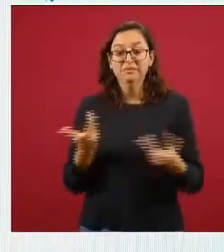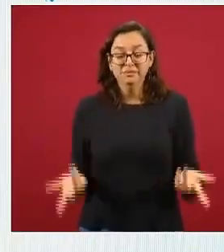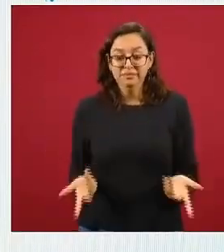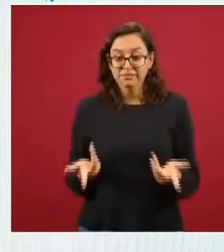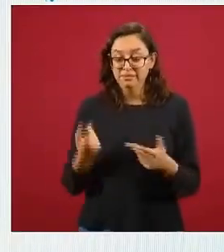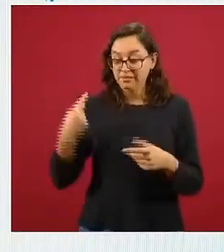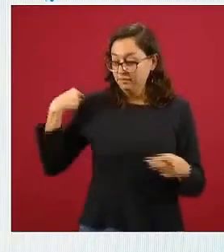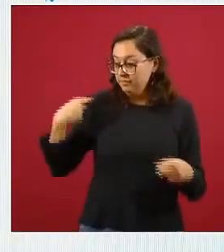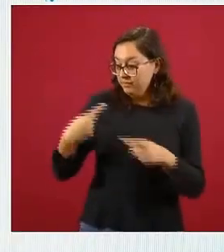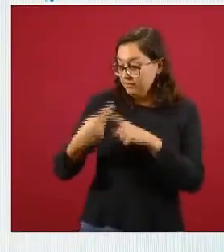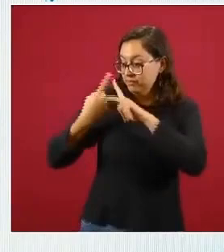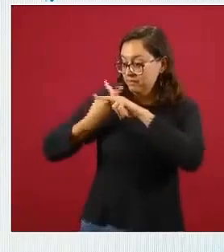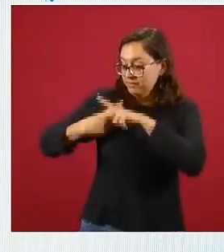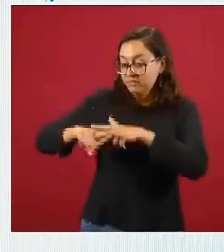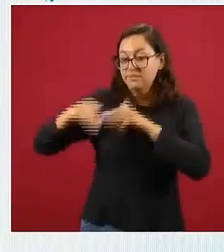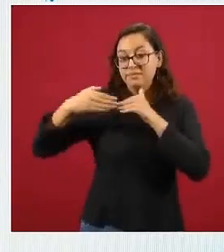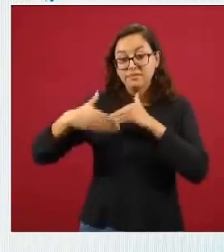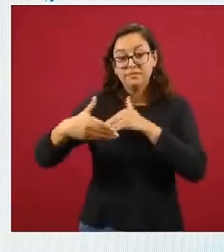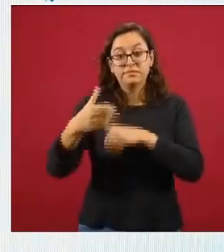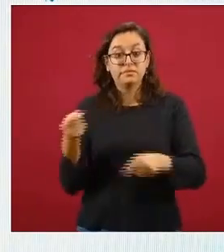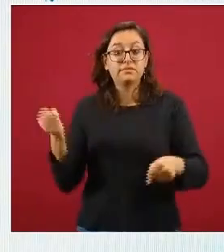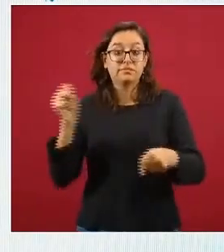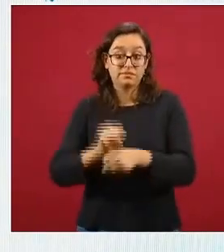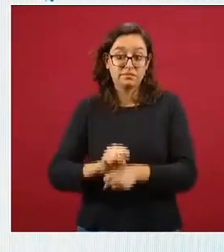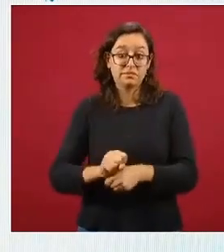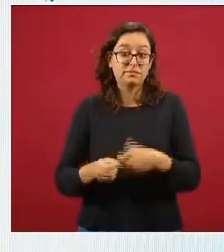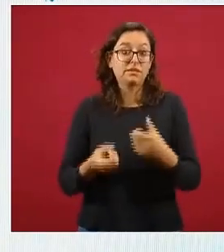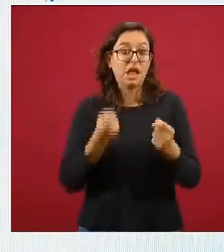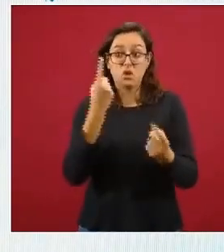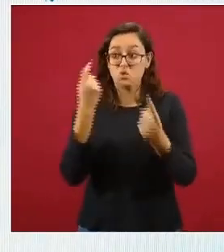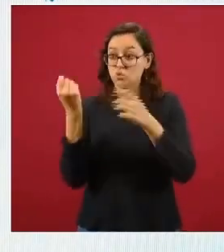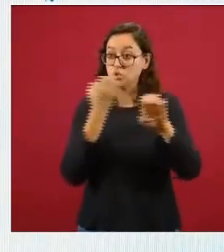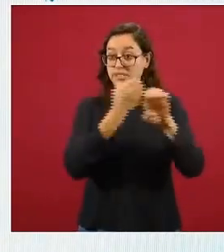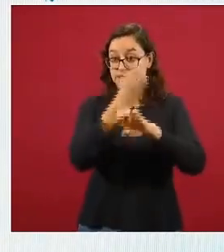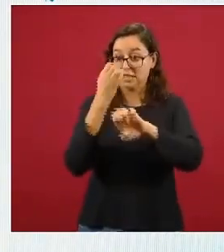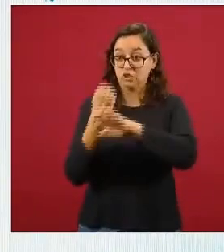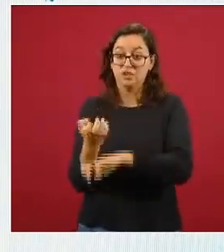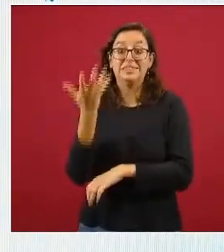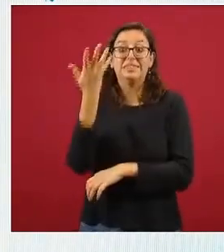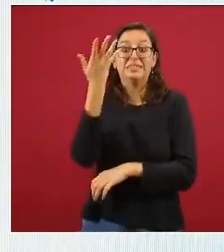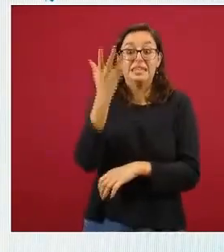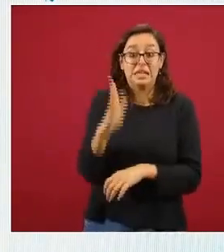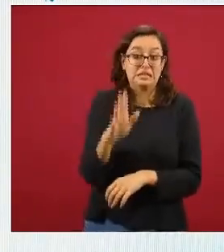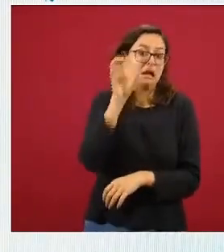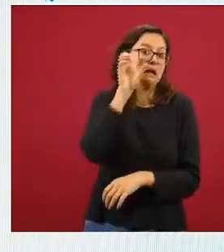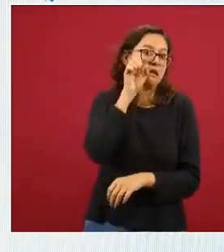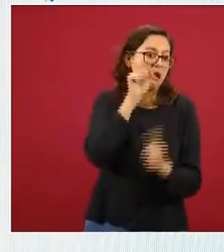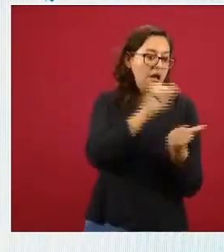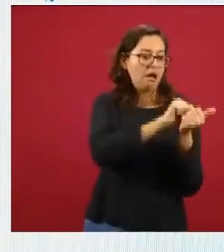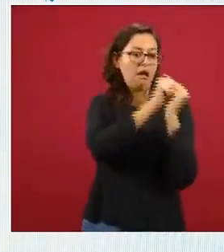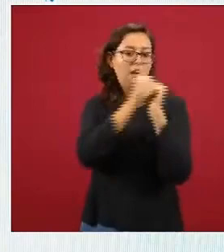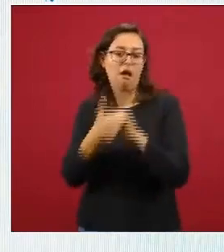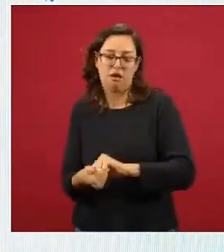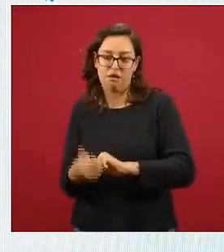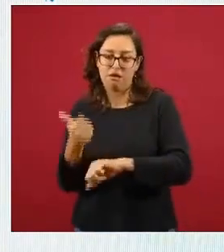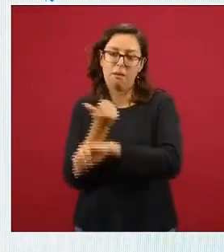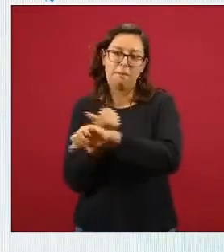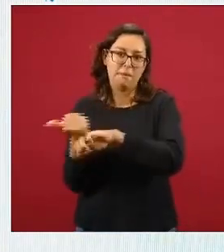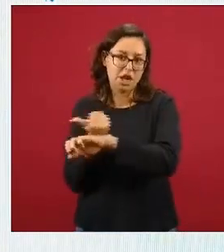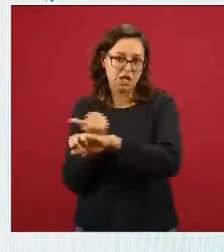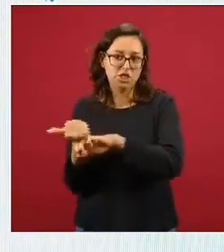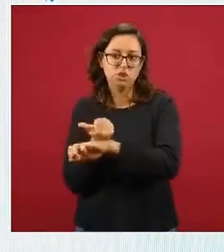inicio de esta semana hubo una cantidad importante de entidades federativas, 10, que pasaron de semáforo naranja a semáforo